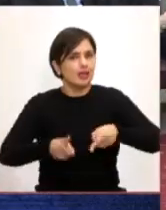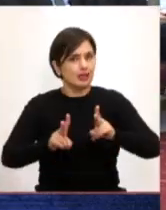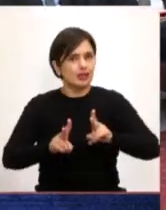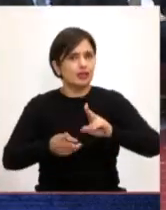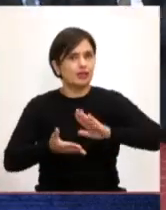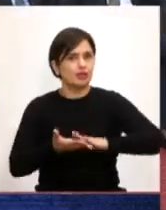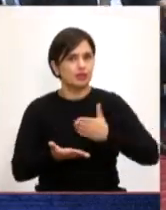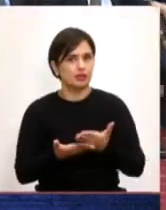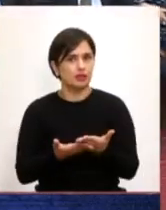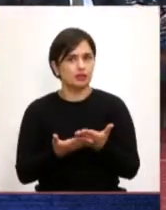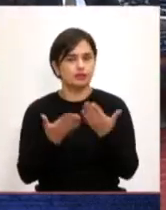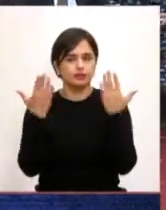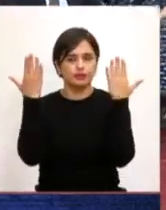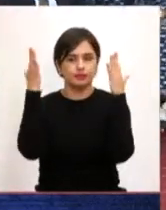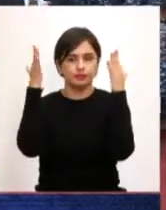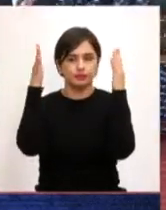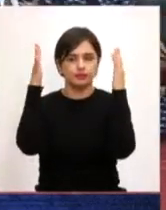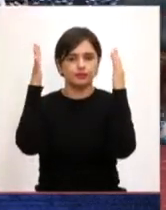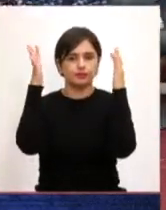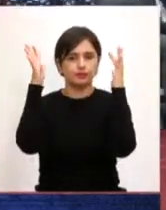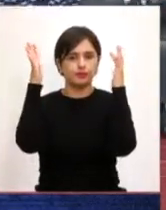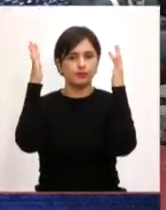salud.